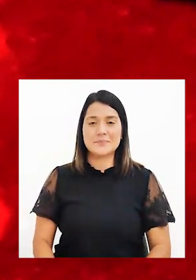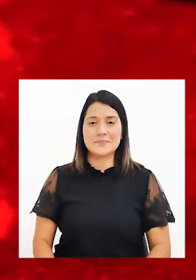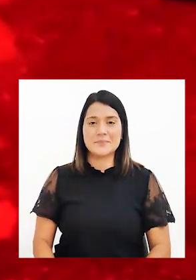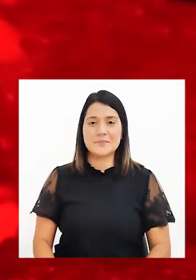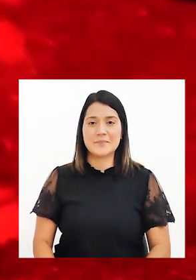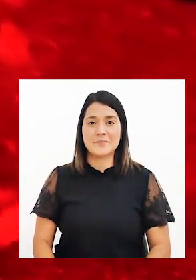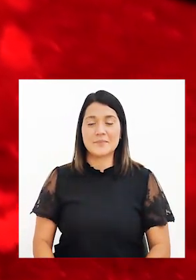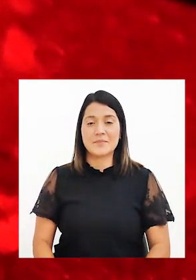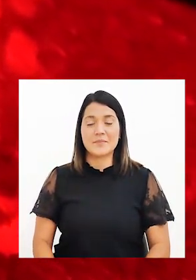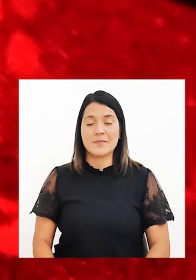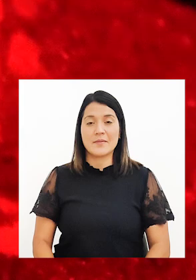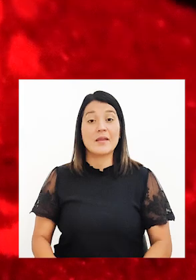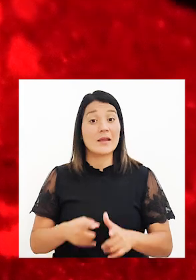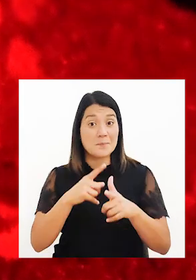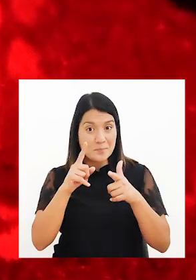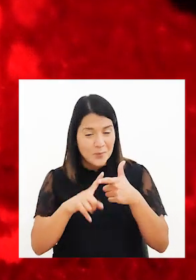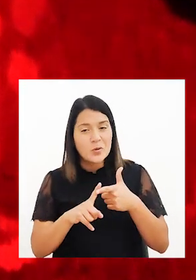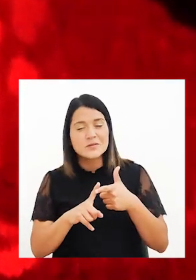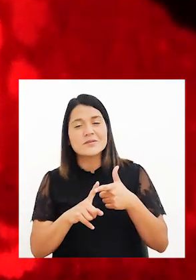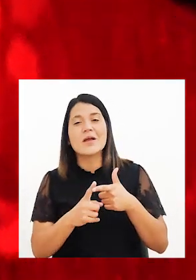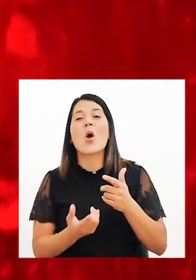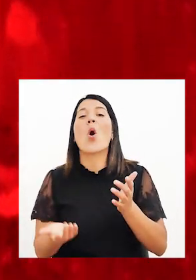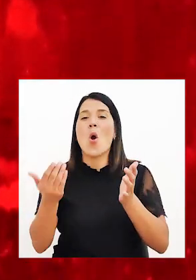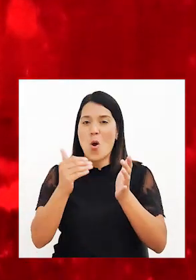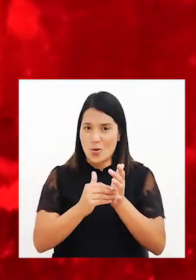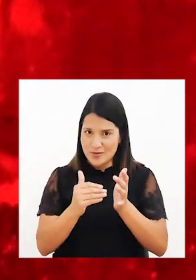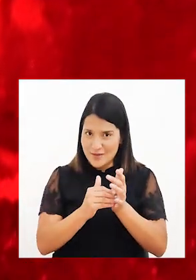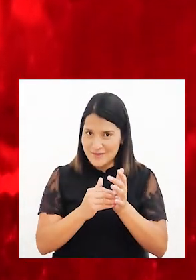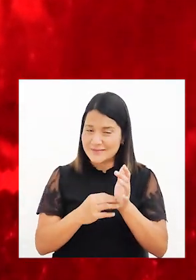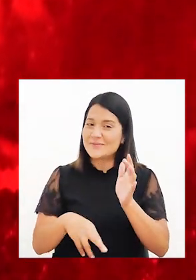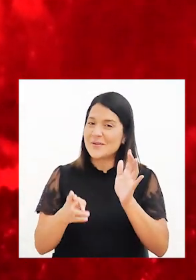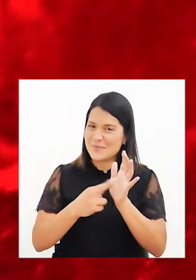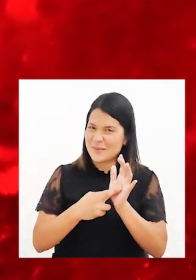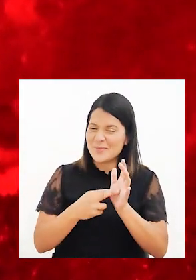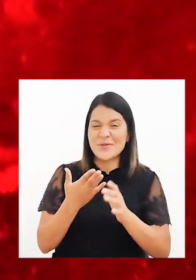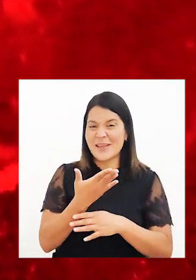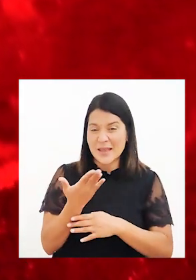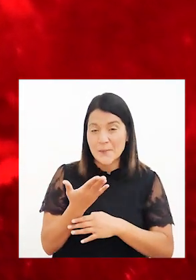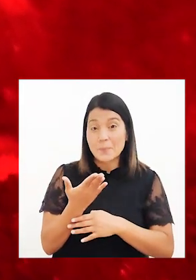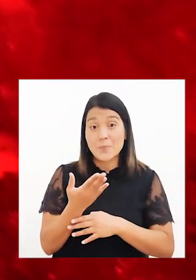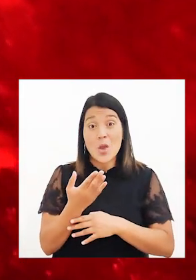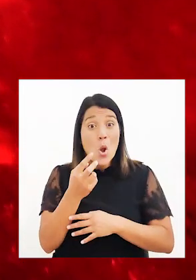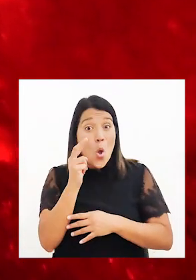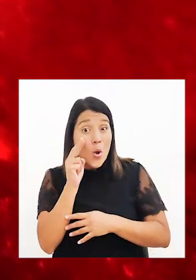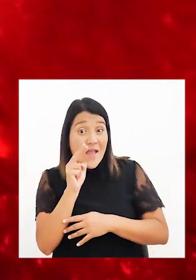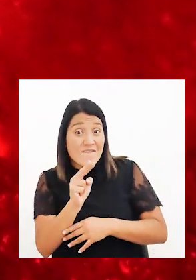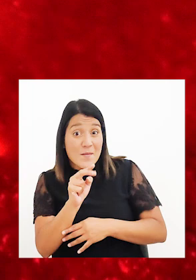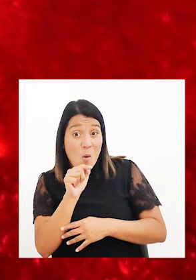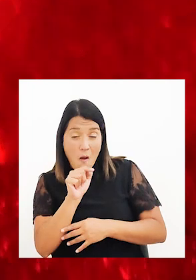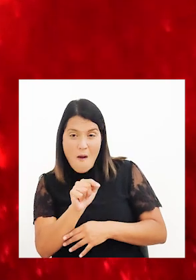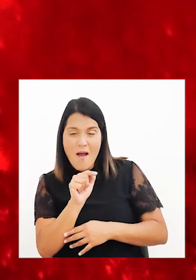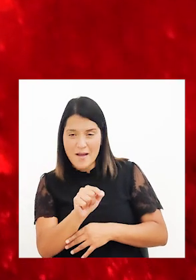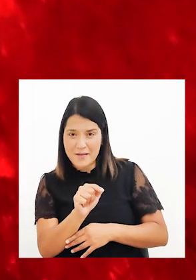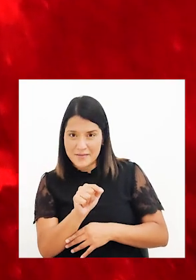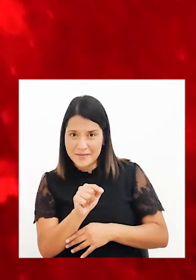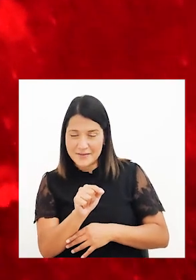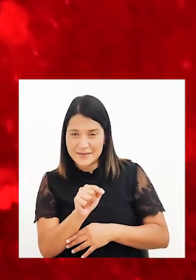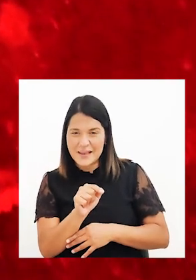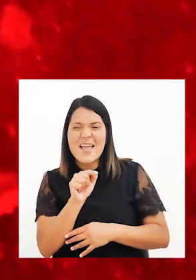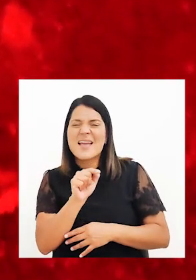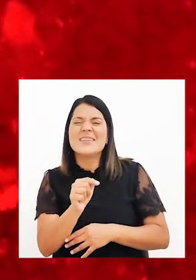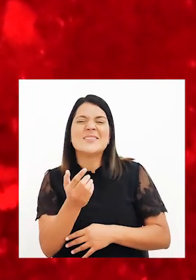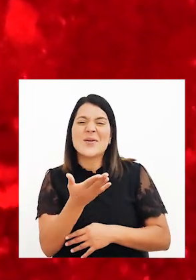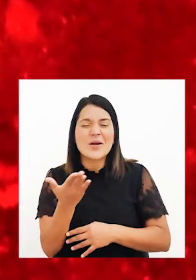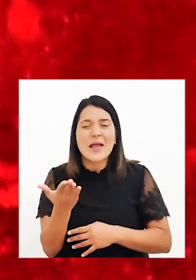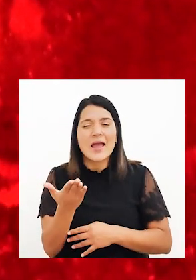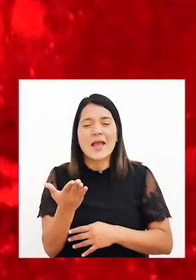En ese sentido, volvemos a reiterar que lo que estamos viendo en este espacio se trata